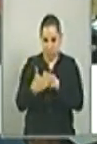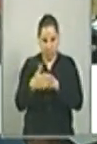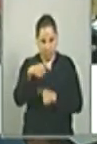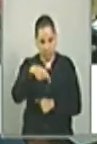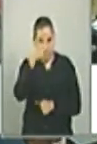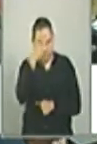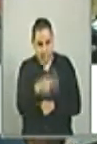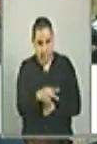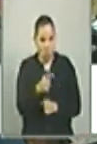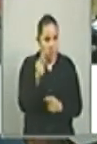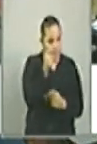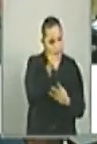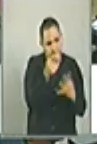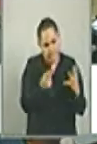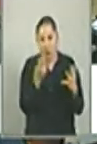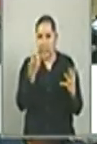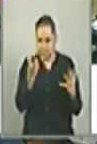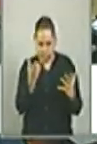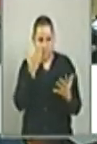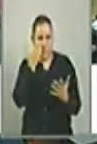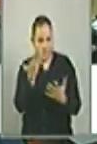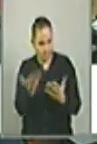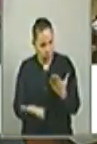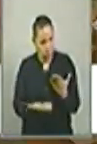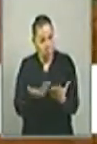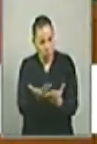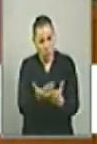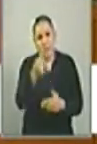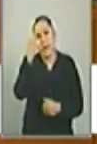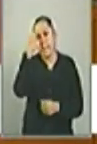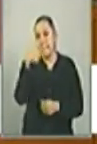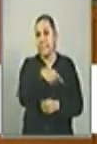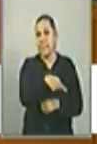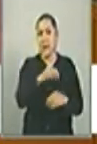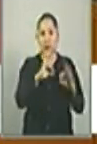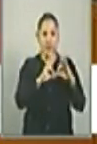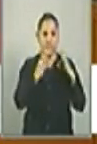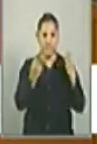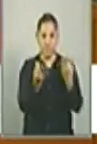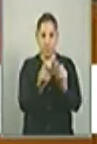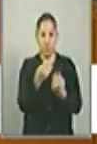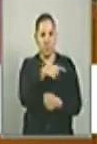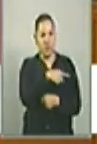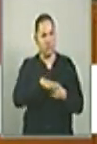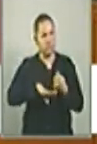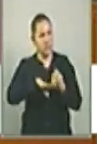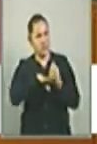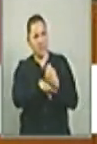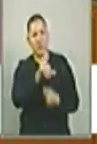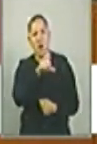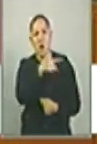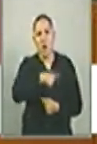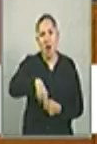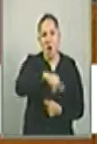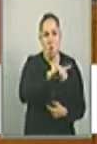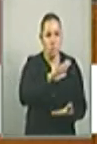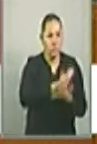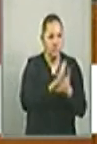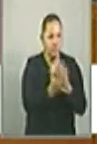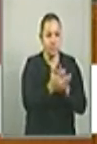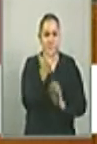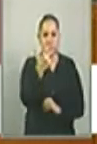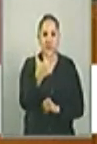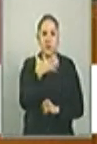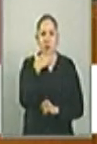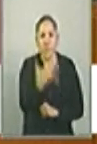República, modificar la estrategia que se utiliza para el combate a la delincuencia organizada,